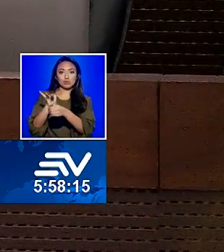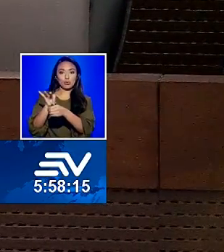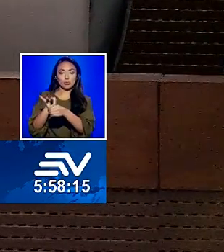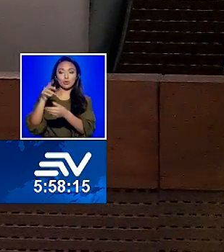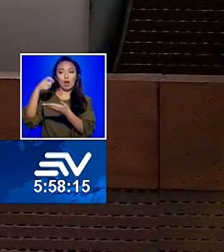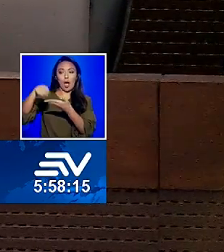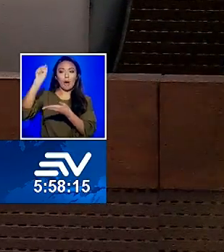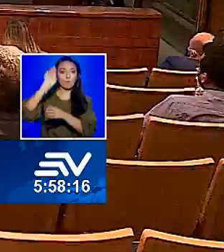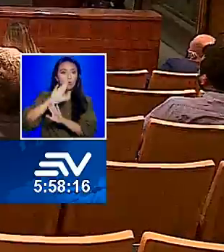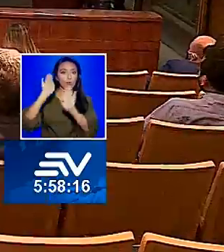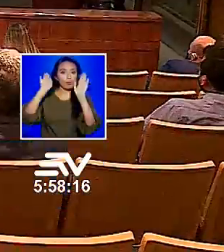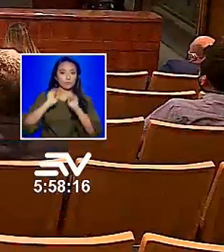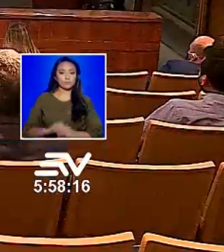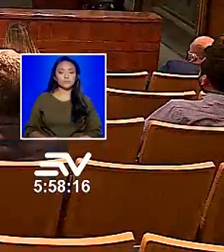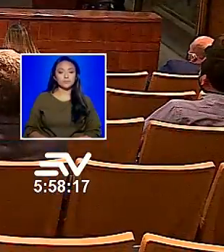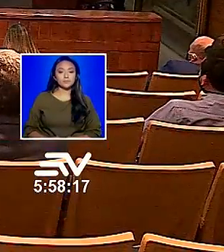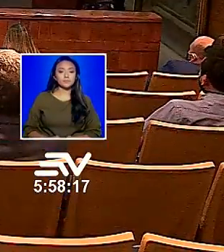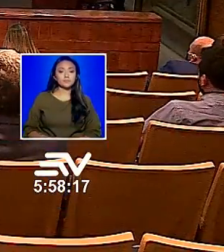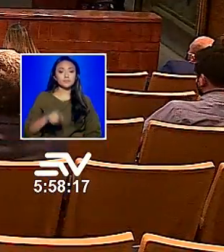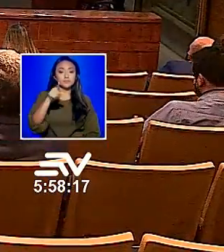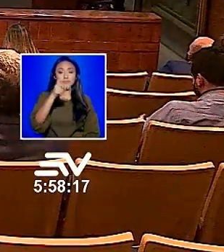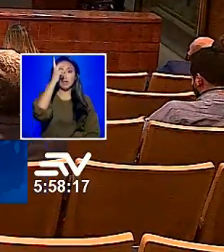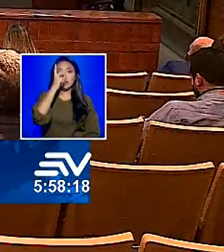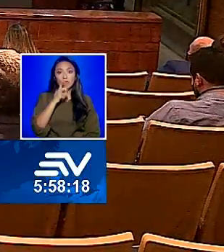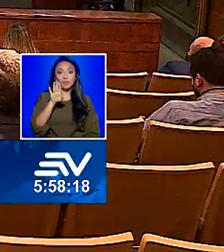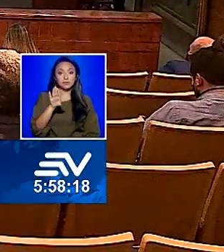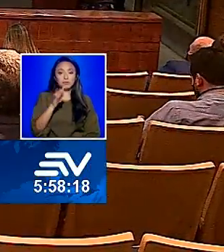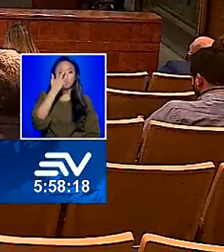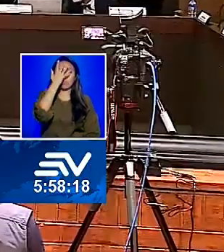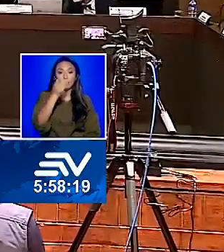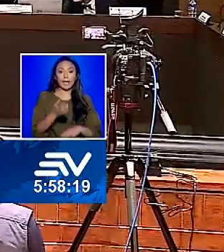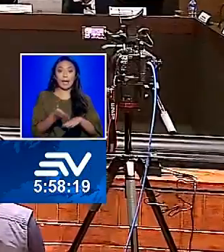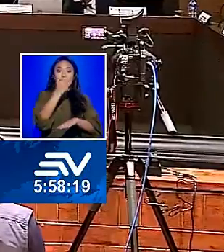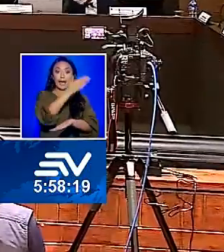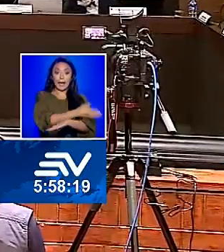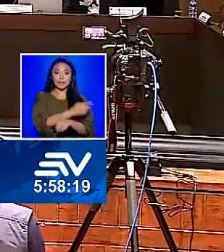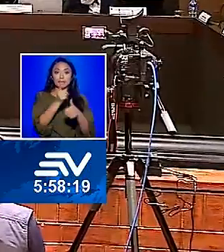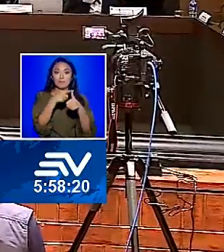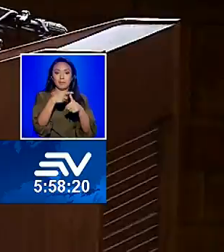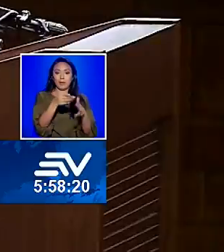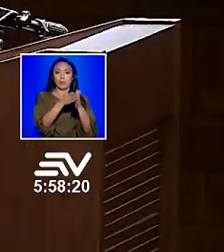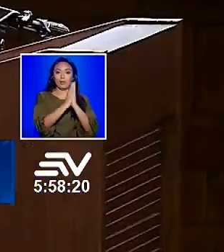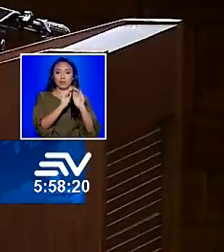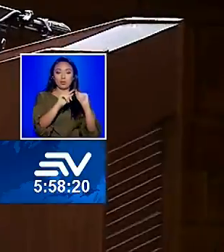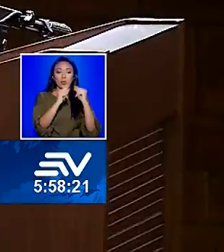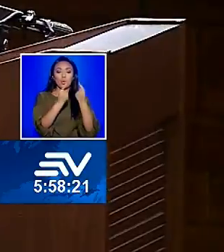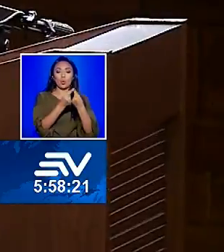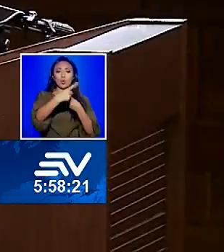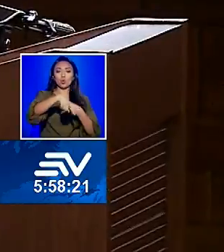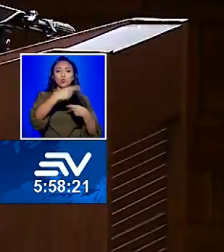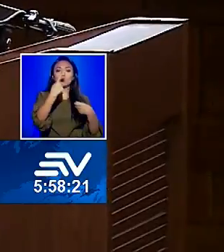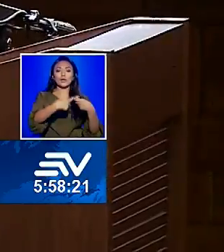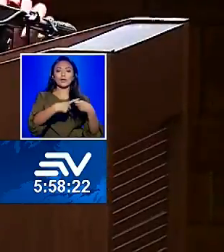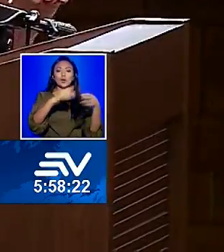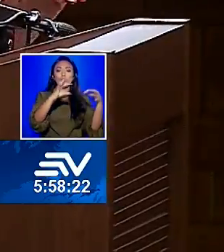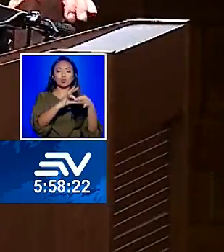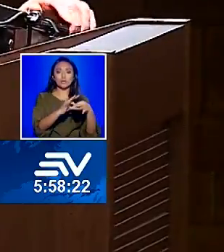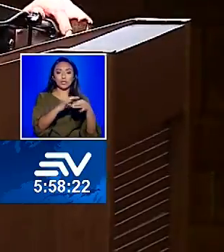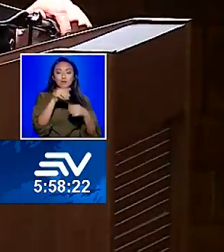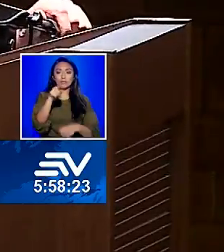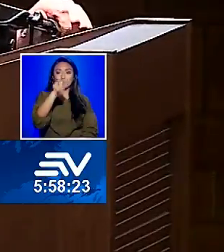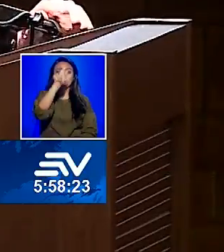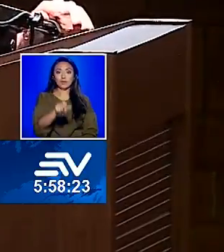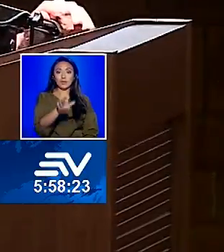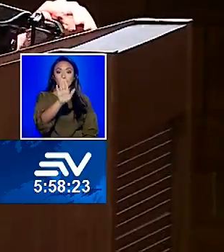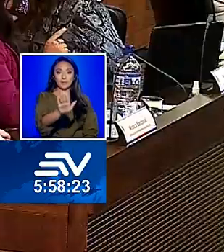aprueba la moción planteada esta decisión se dio después del primer pedido de remoción hecho por el colectivo ciudadano quito hundido precedido